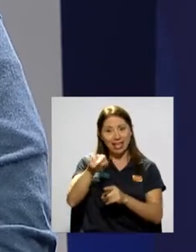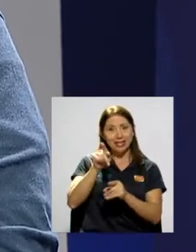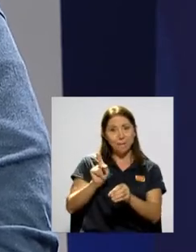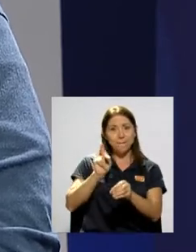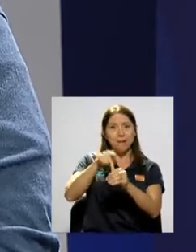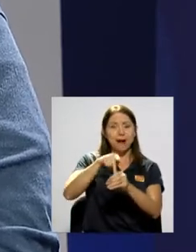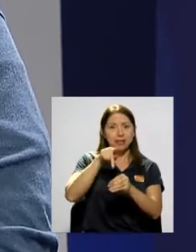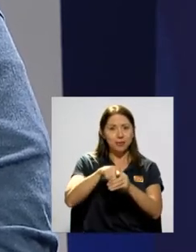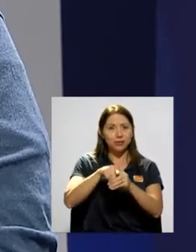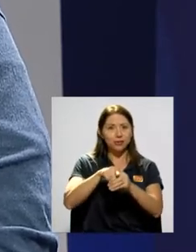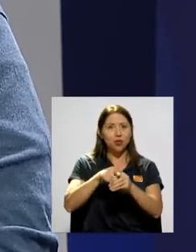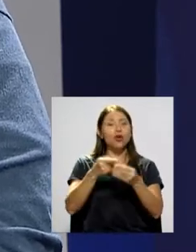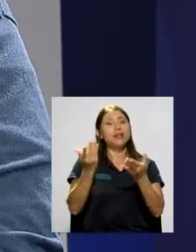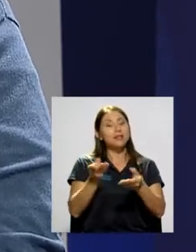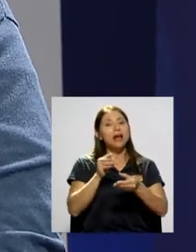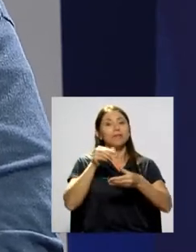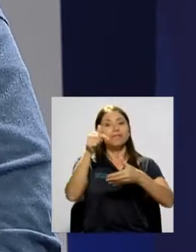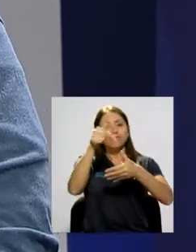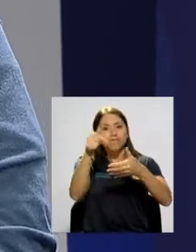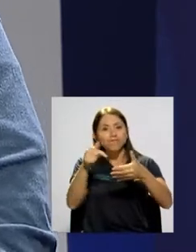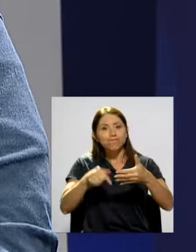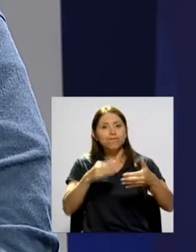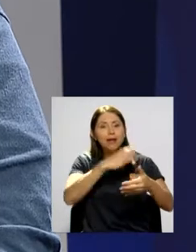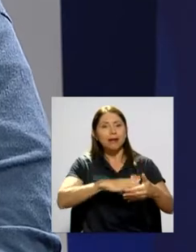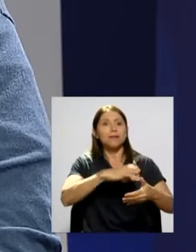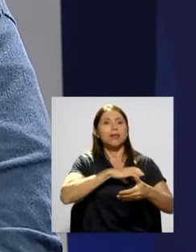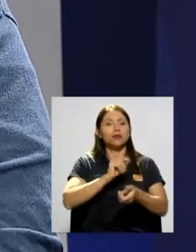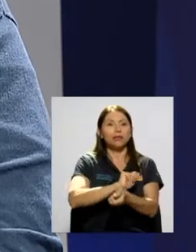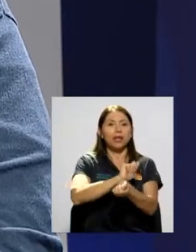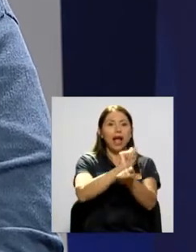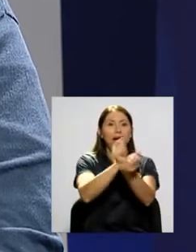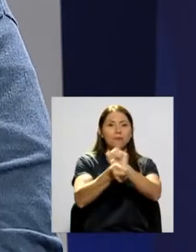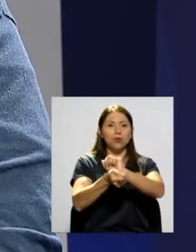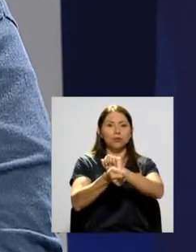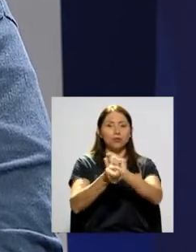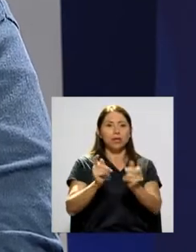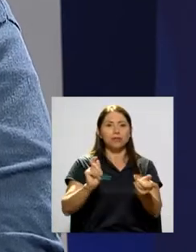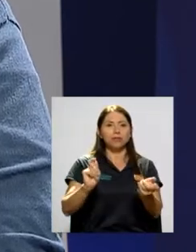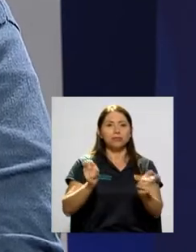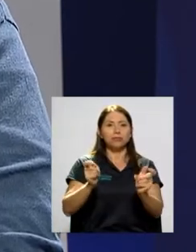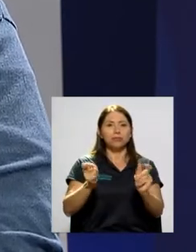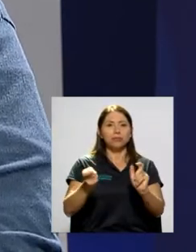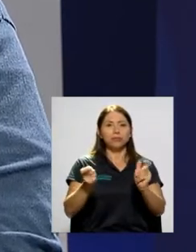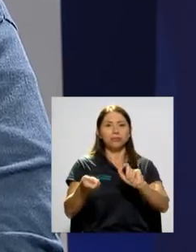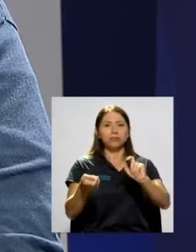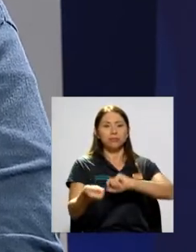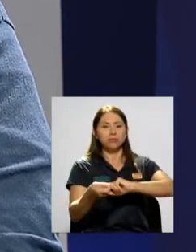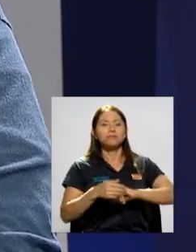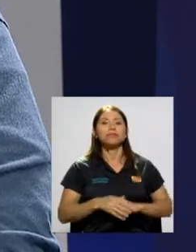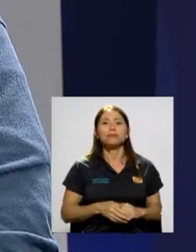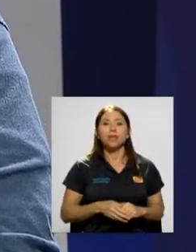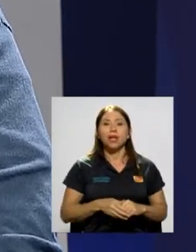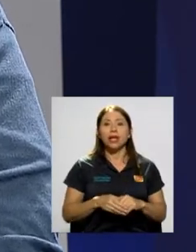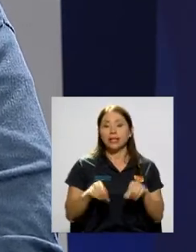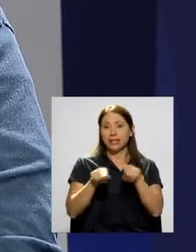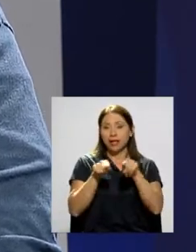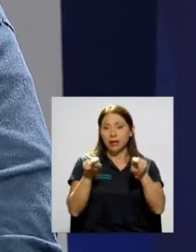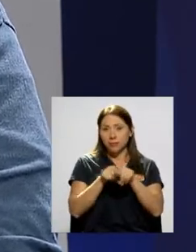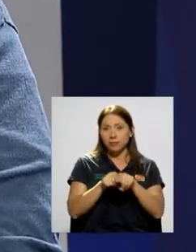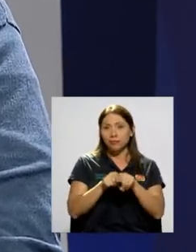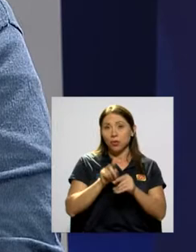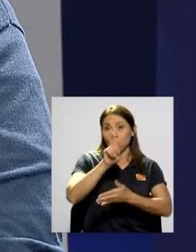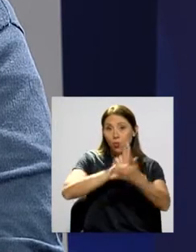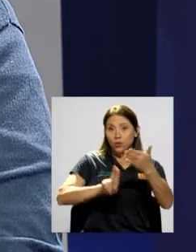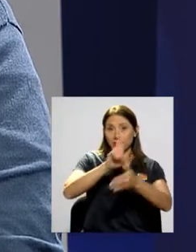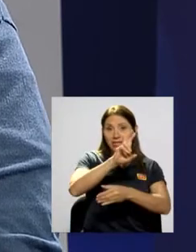introdujo el elemento ciertamente de cambio y transformación. Si a eso le agregamos que tanto la